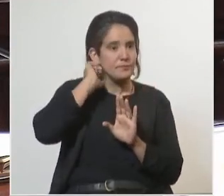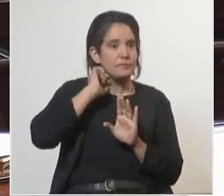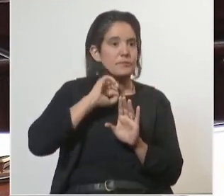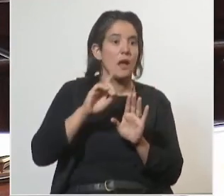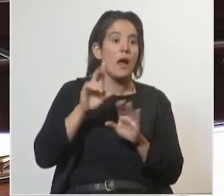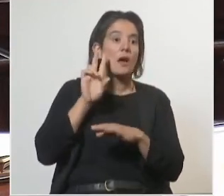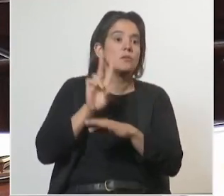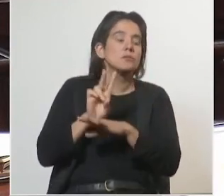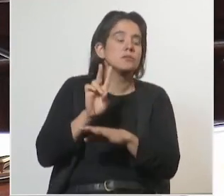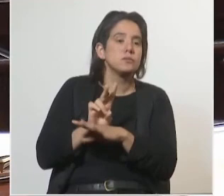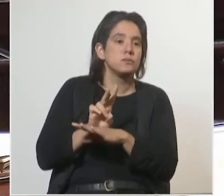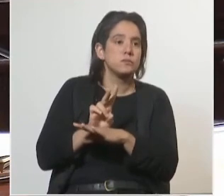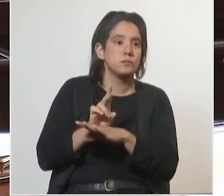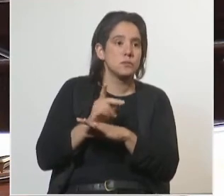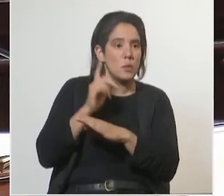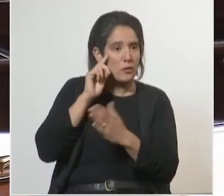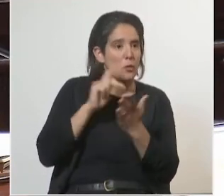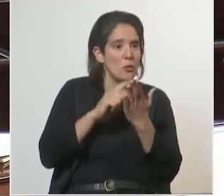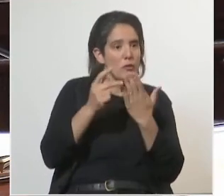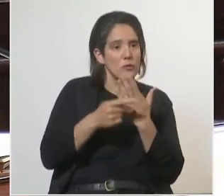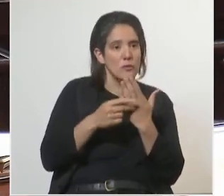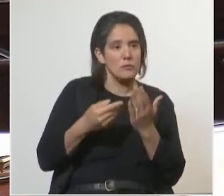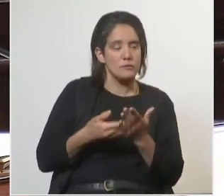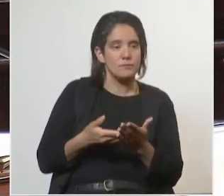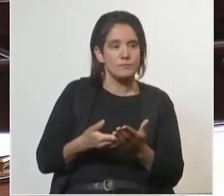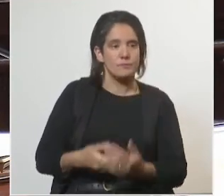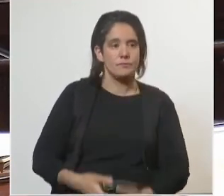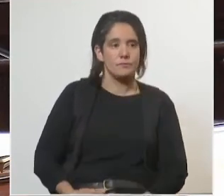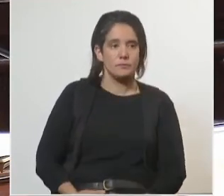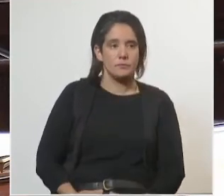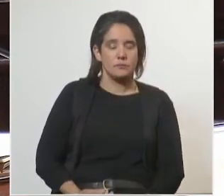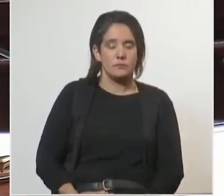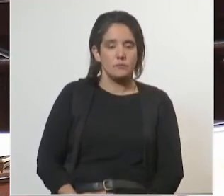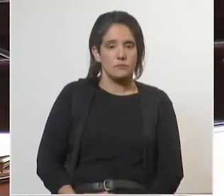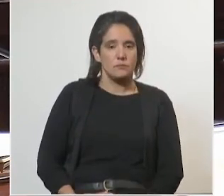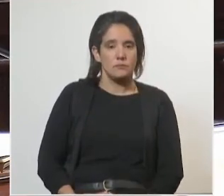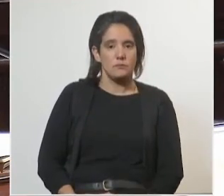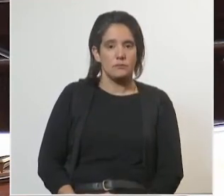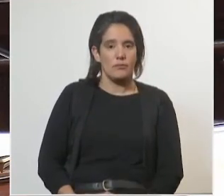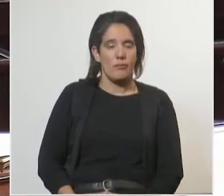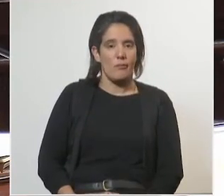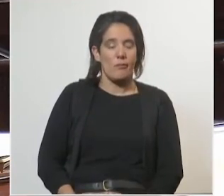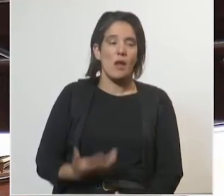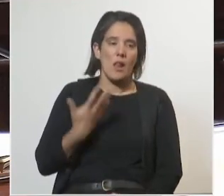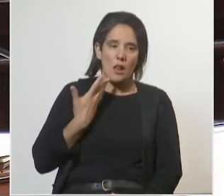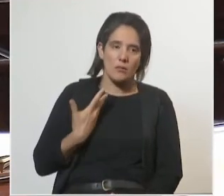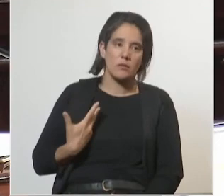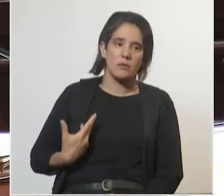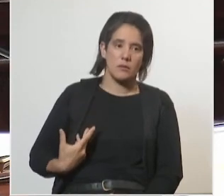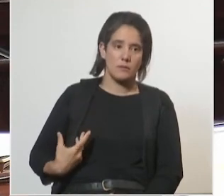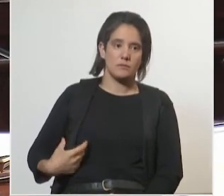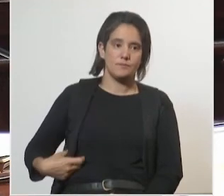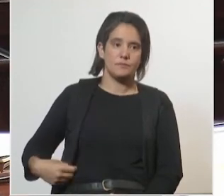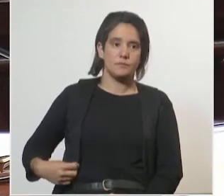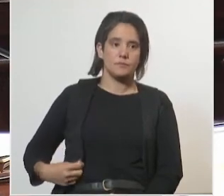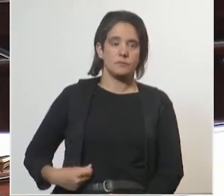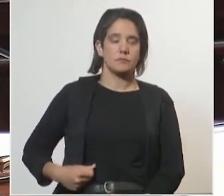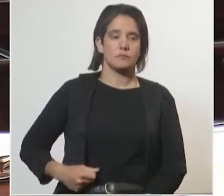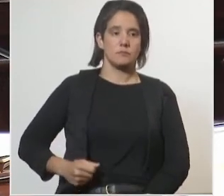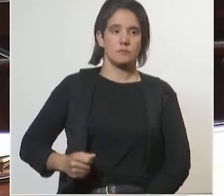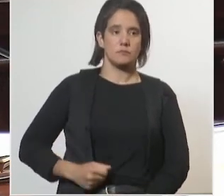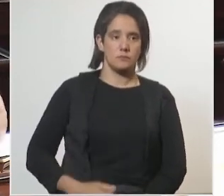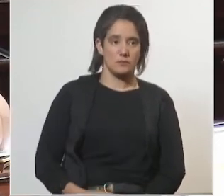atender nuestro proyecto. Lamentablemente tengo que decir